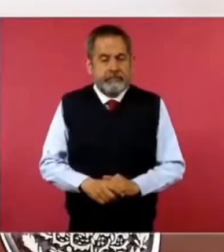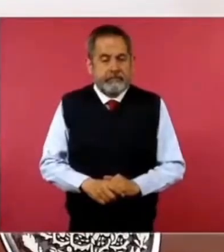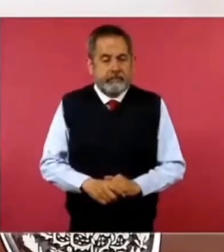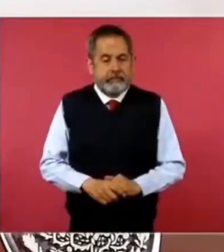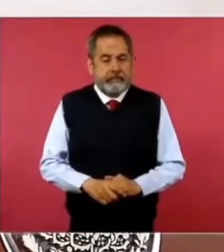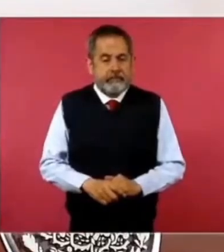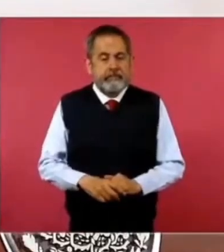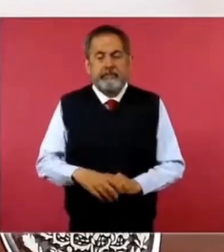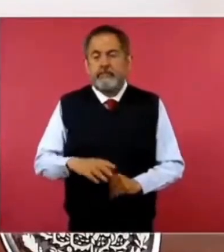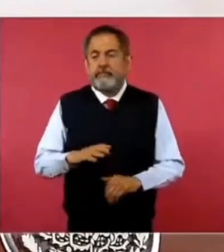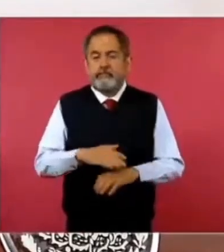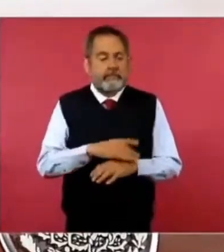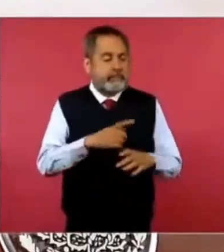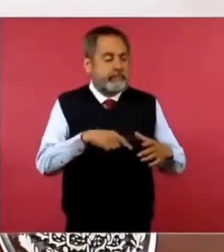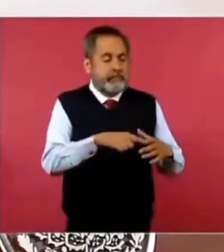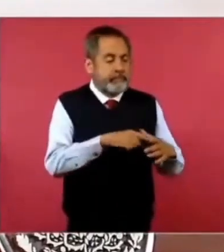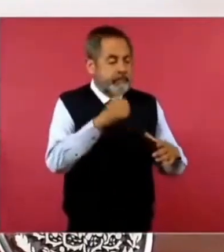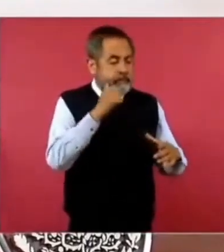están siendo